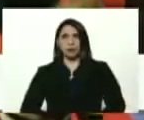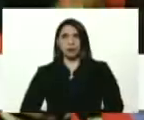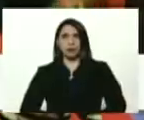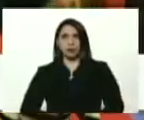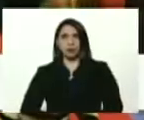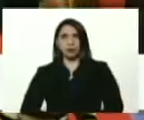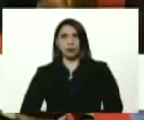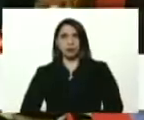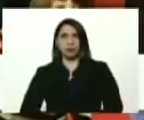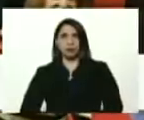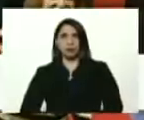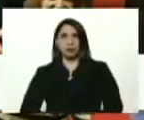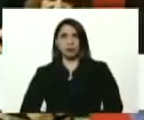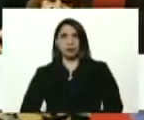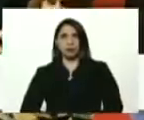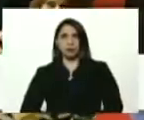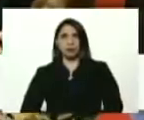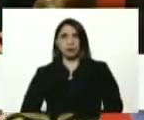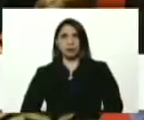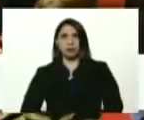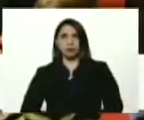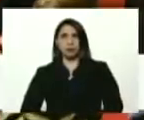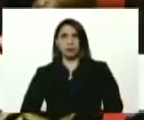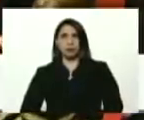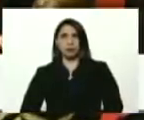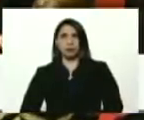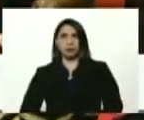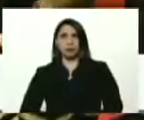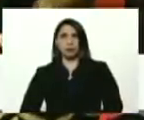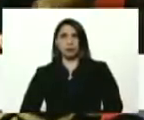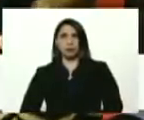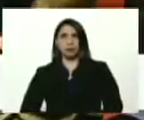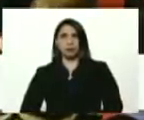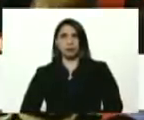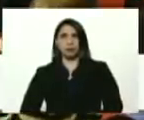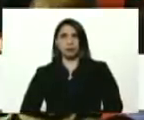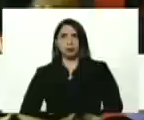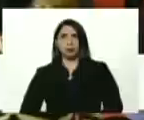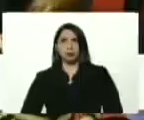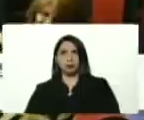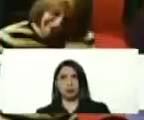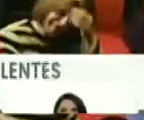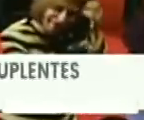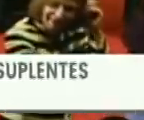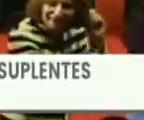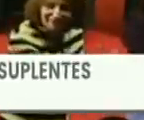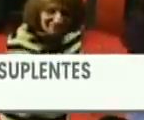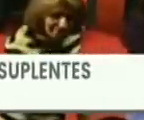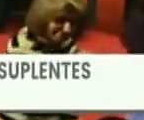de presencia su máxima autoridad, del presidente y magistrado Michael Moreno.